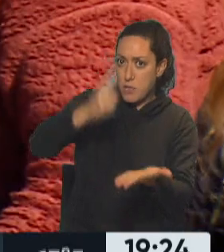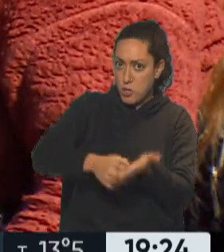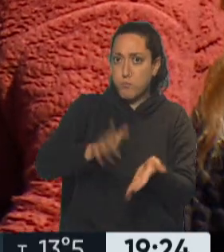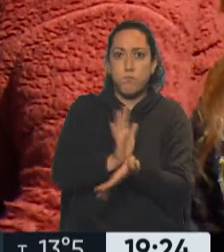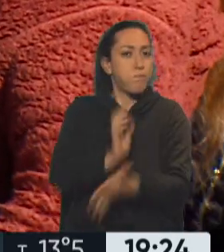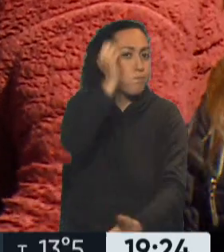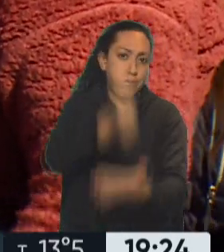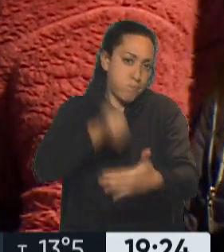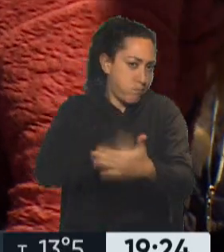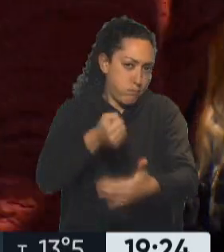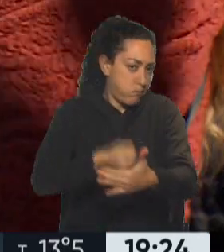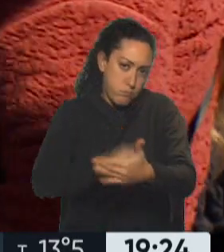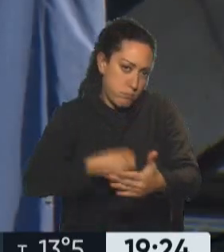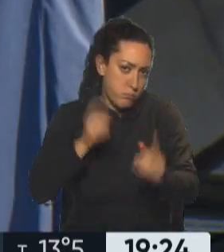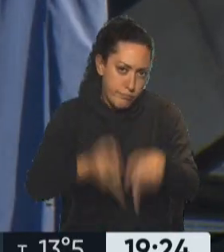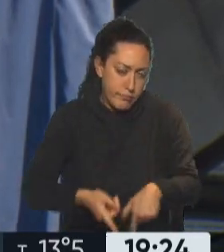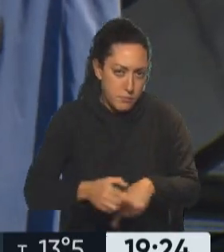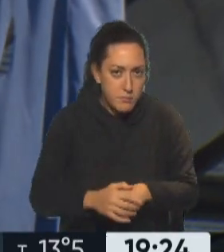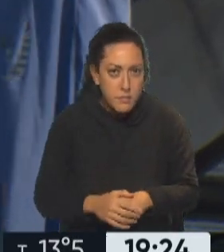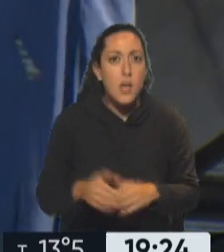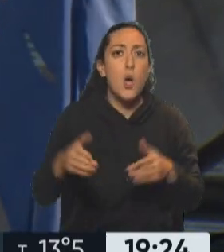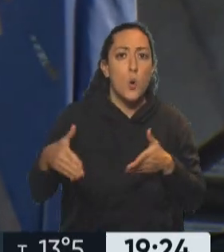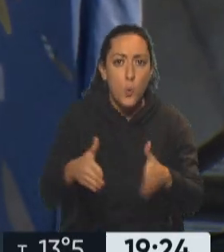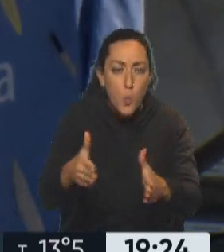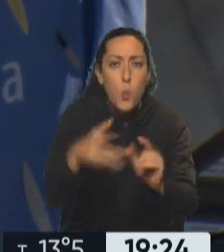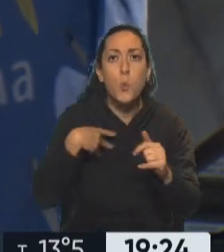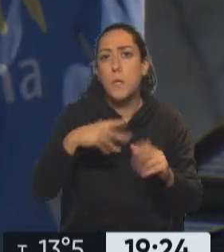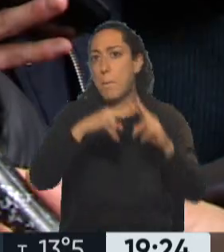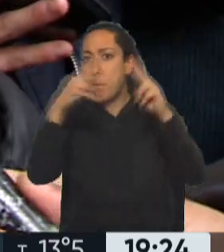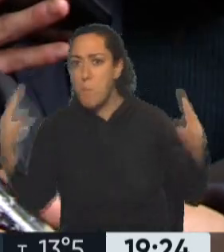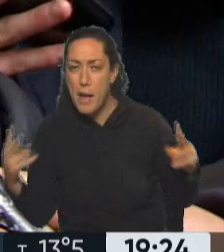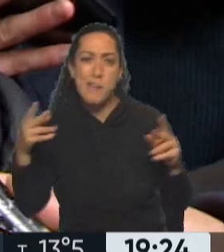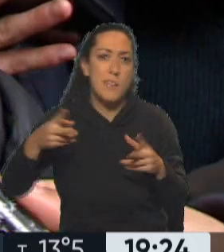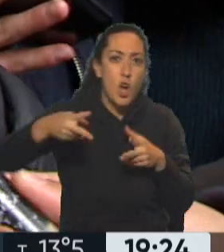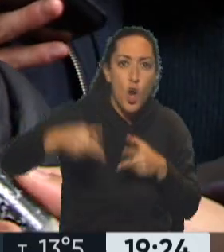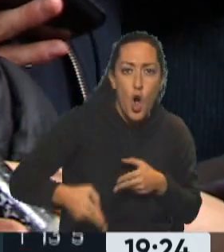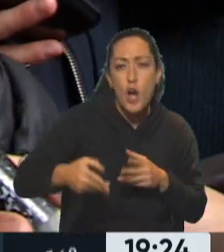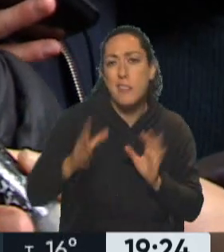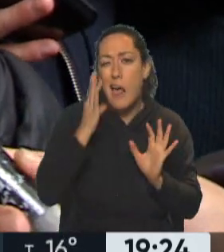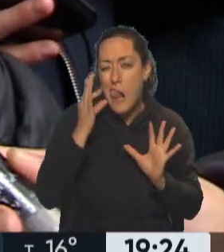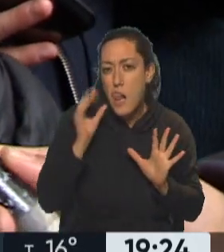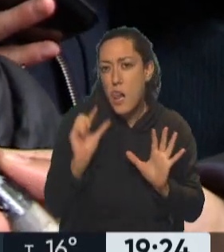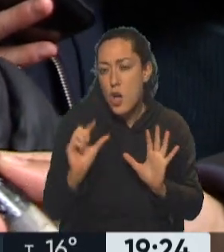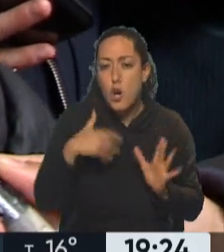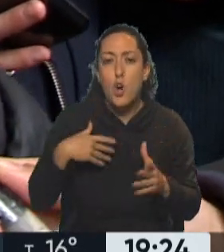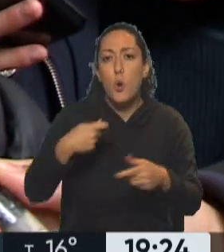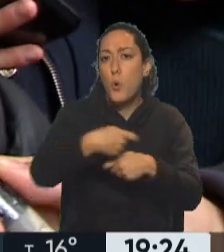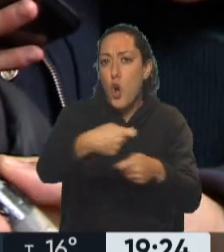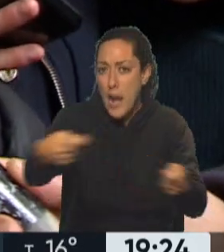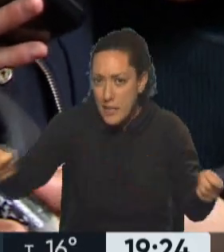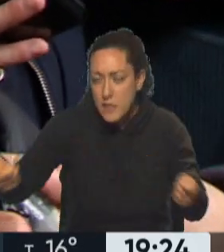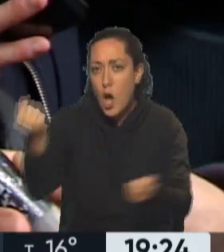la pelea con presencia en las rutas y los puentes de todo el país, cortes parciales, volanteada a